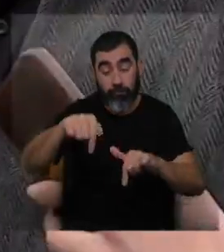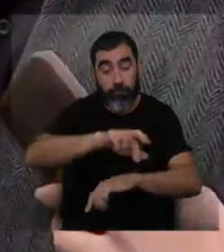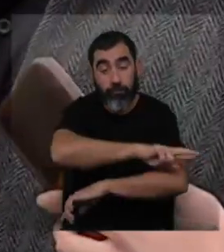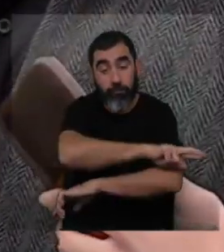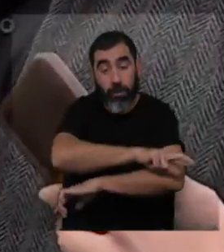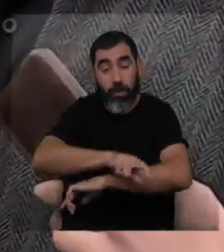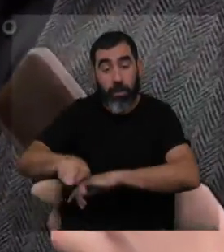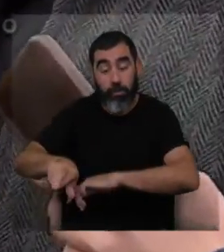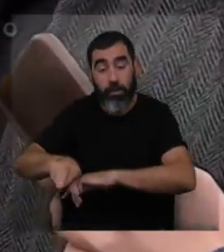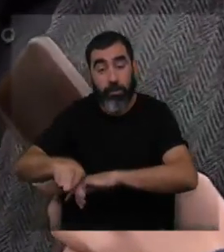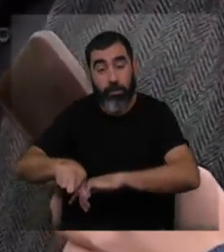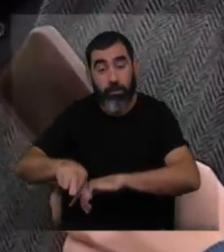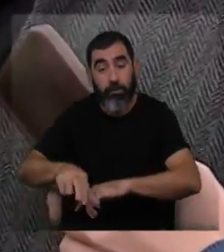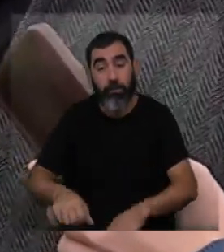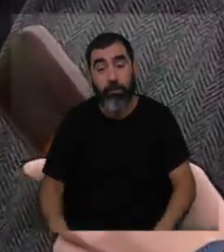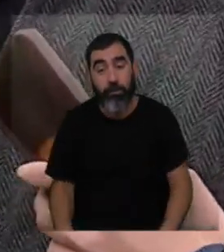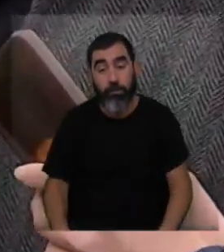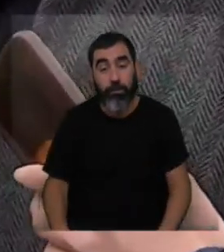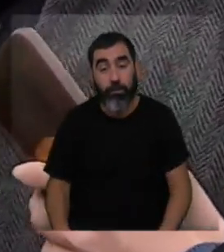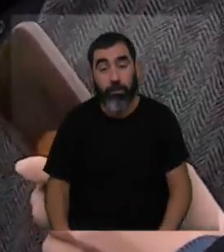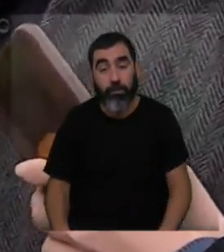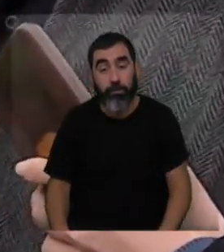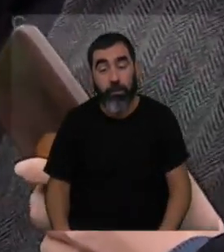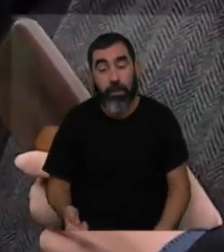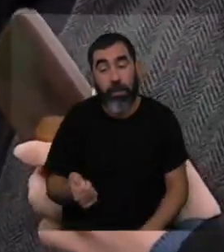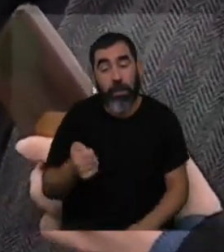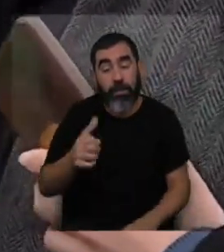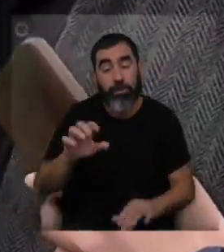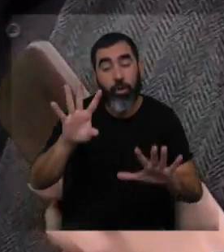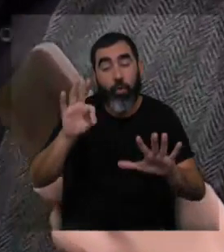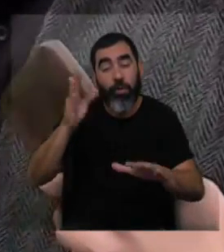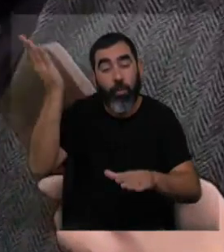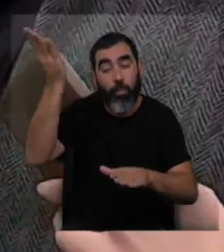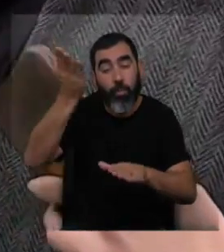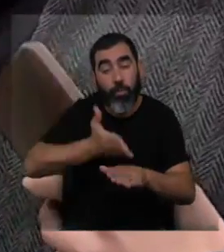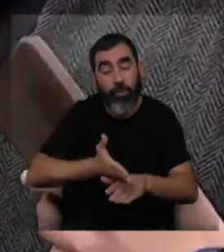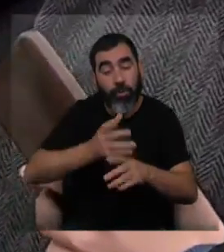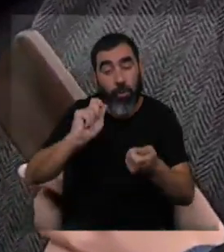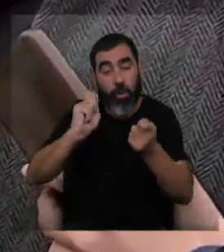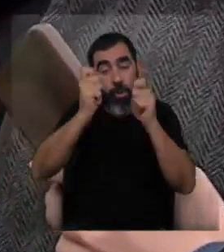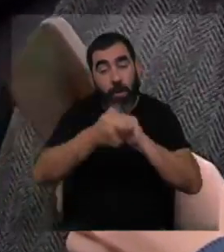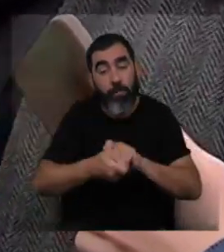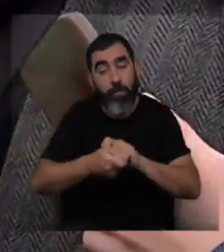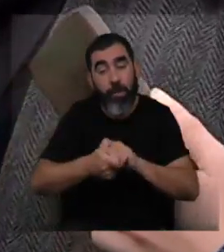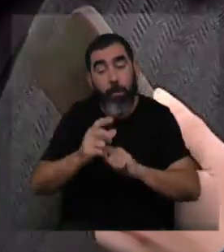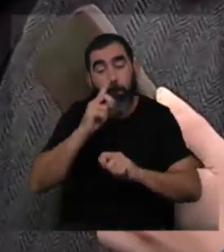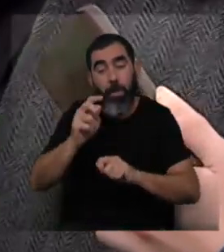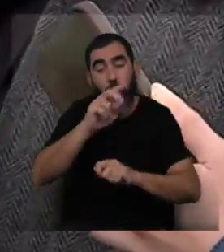Rambla, donde llevamos ya casi más del 90% cambiado